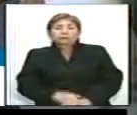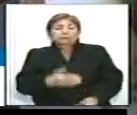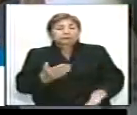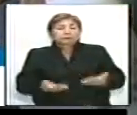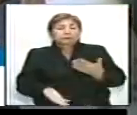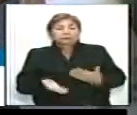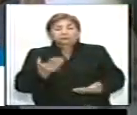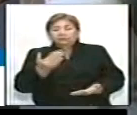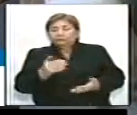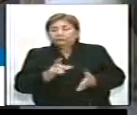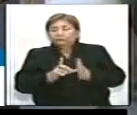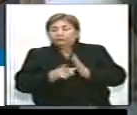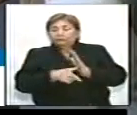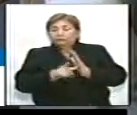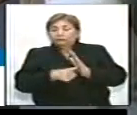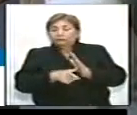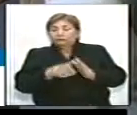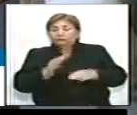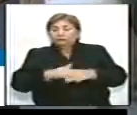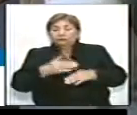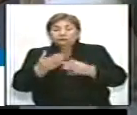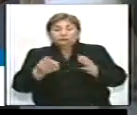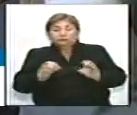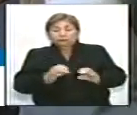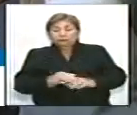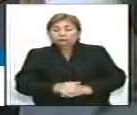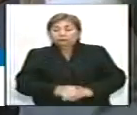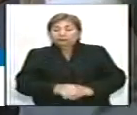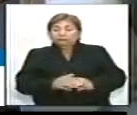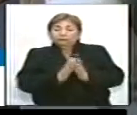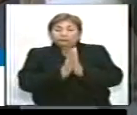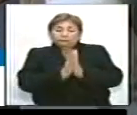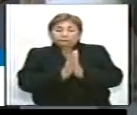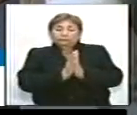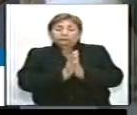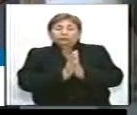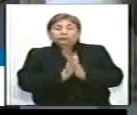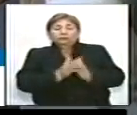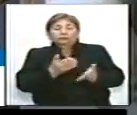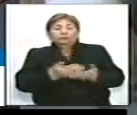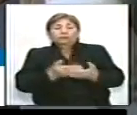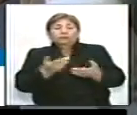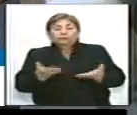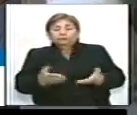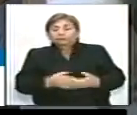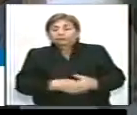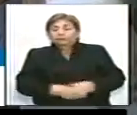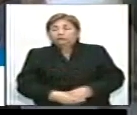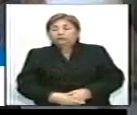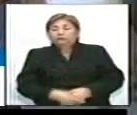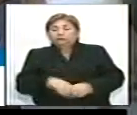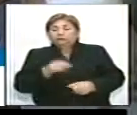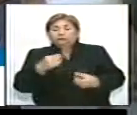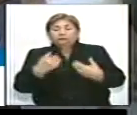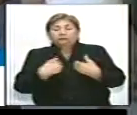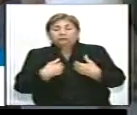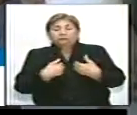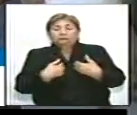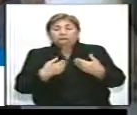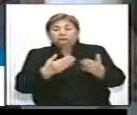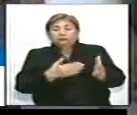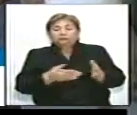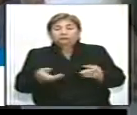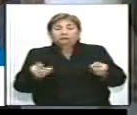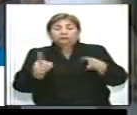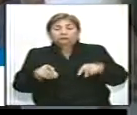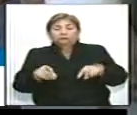seguramente luego que ustedes continúen con la sesión, pedirle formalmente al premier si ya lo tienen preparado o para